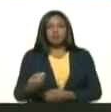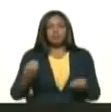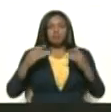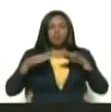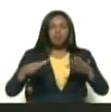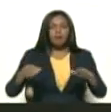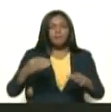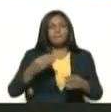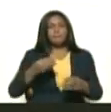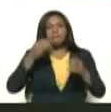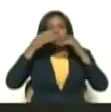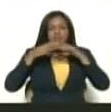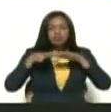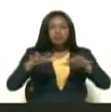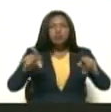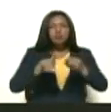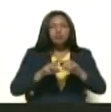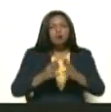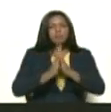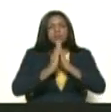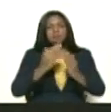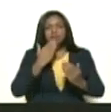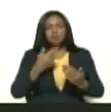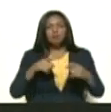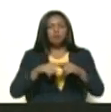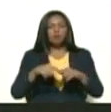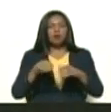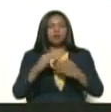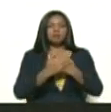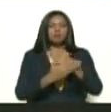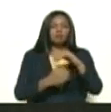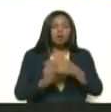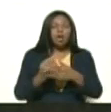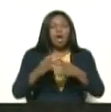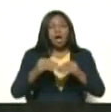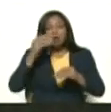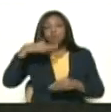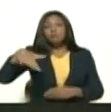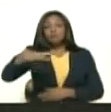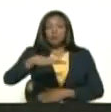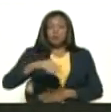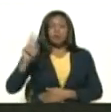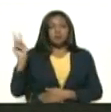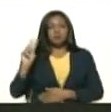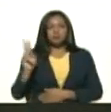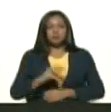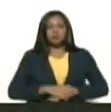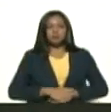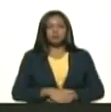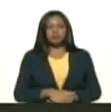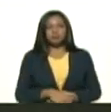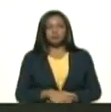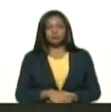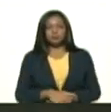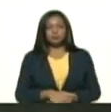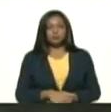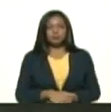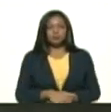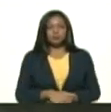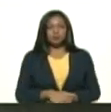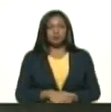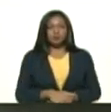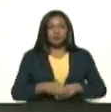bendiciones y sus oraciones de sanación al pueblo de Venezuela y lleve toda su